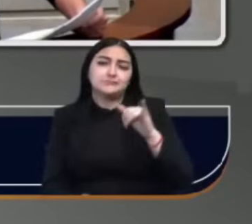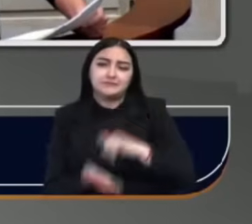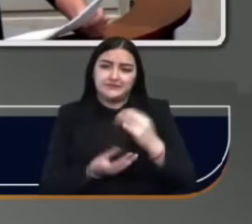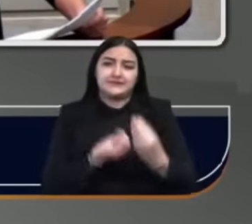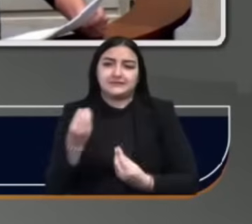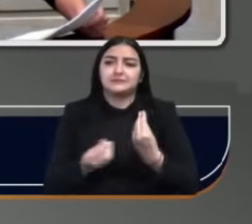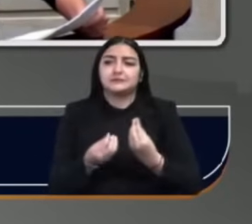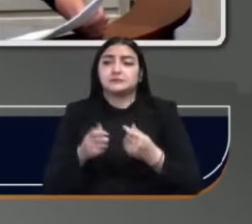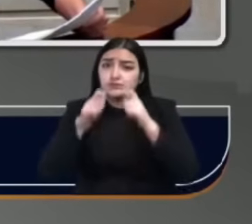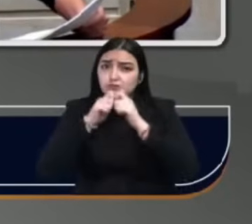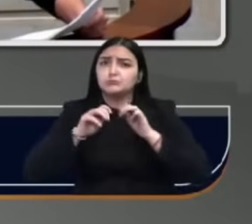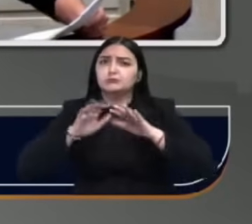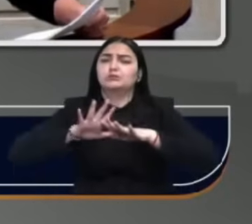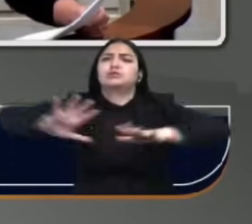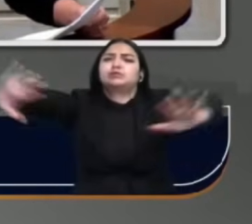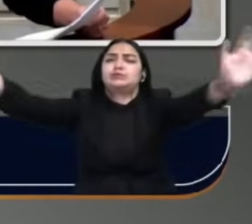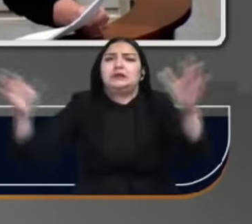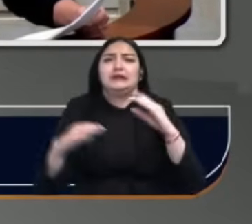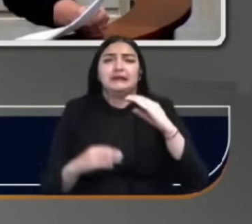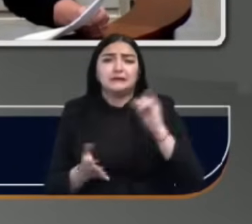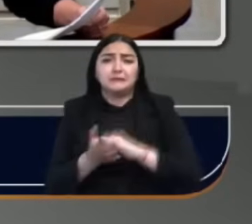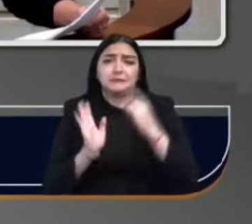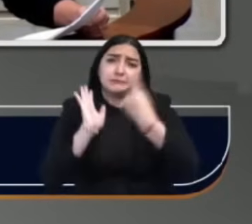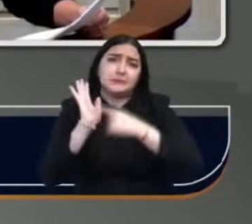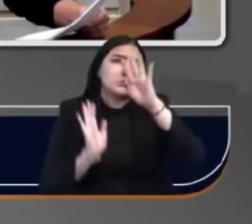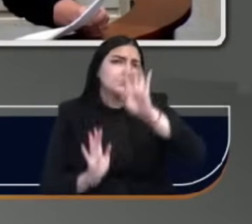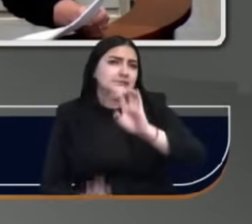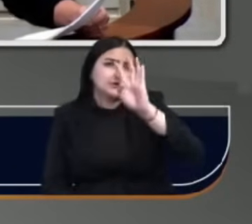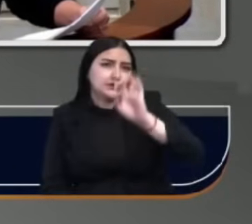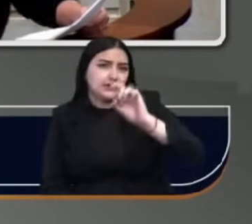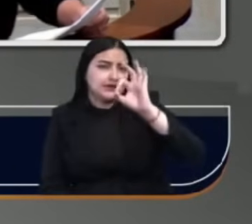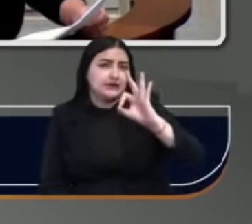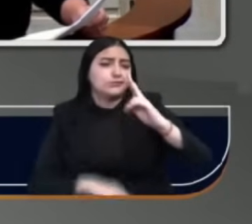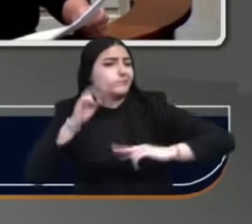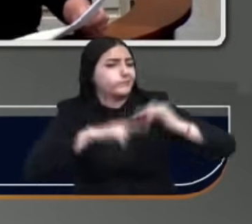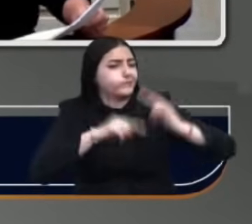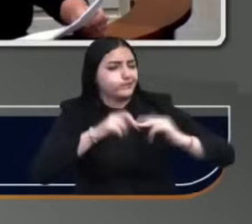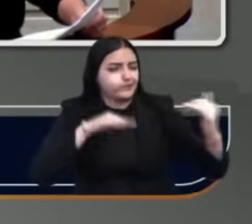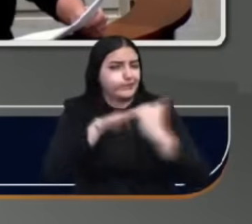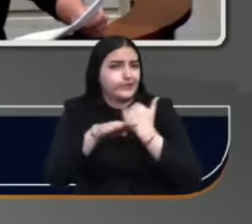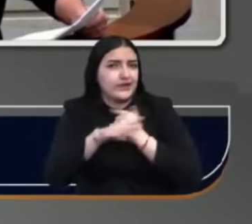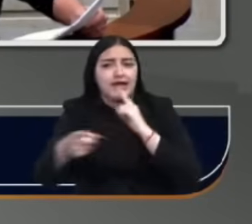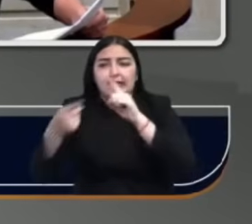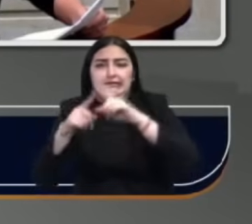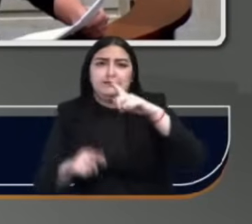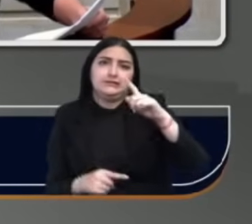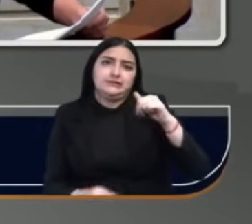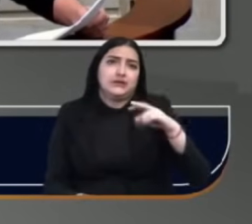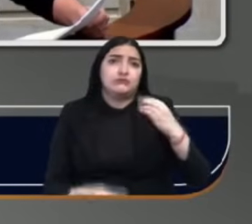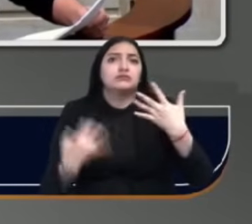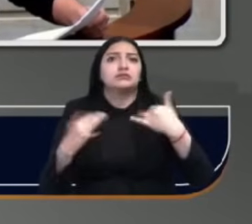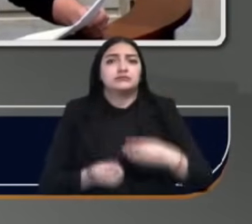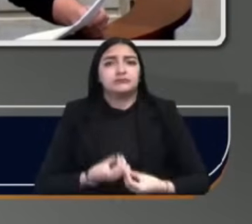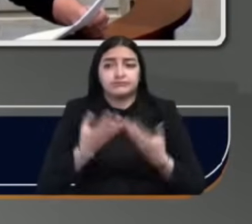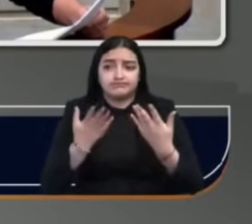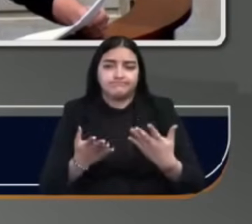hacen. Lanzaron la licitación en 1993, para la construcción de la vía al llano, y se